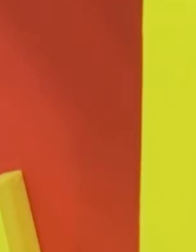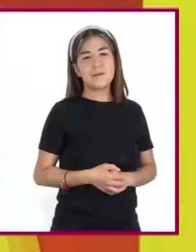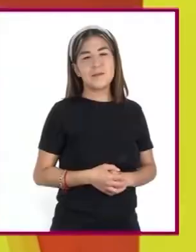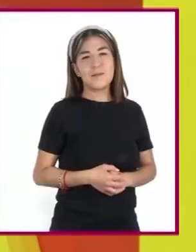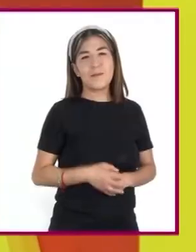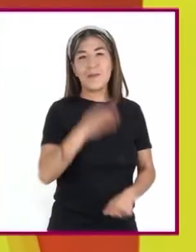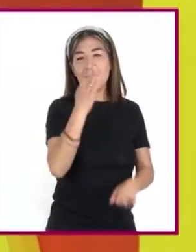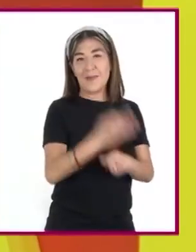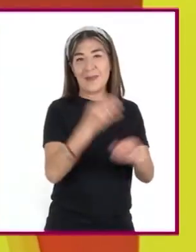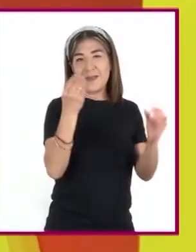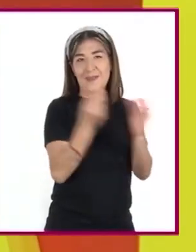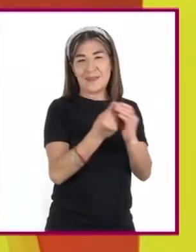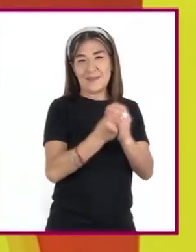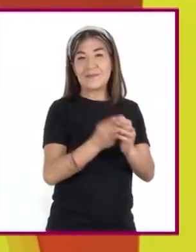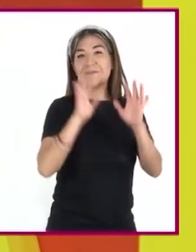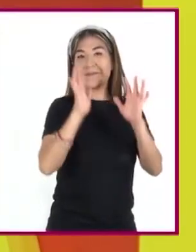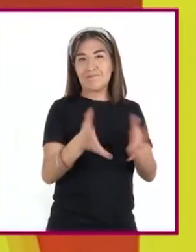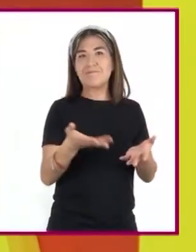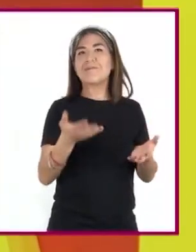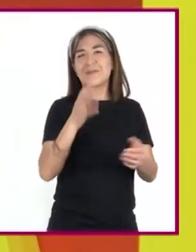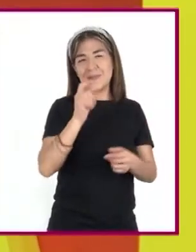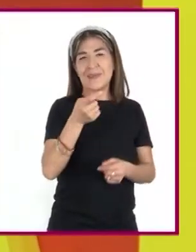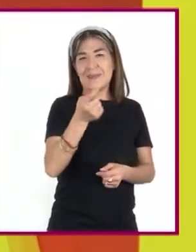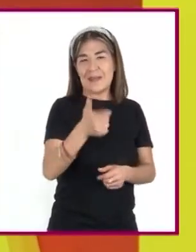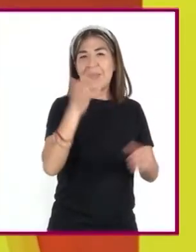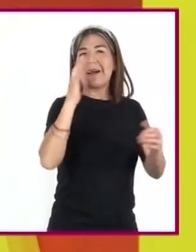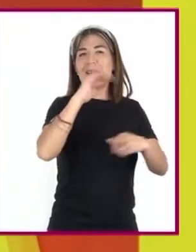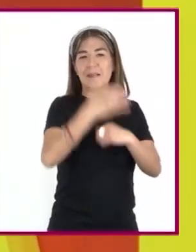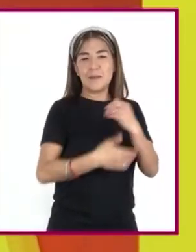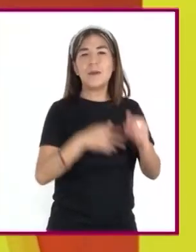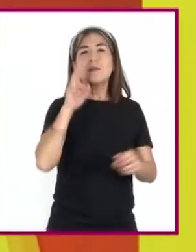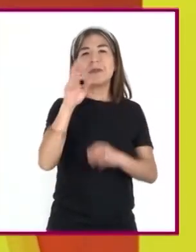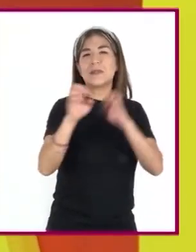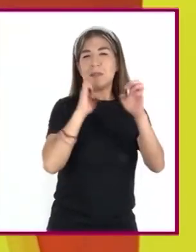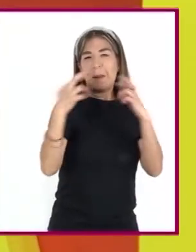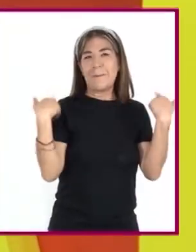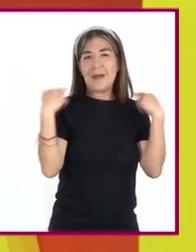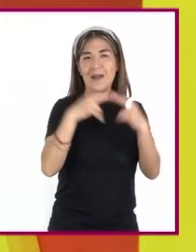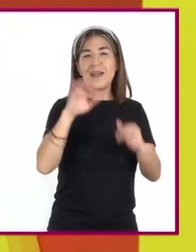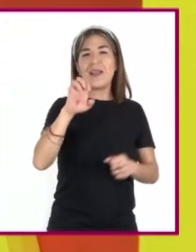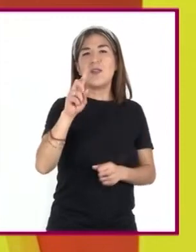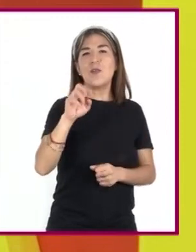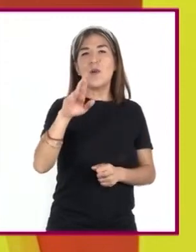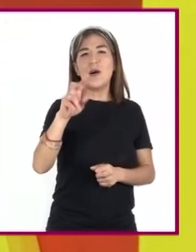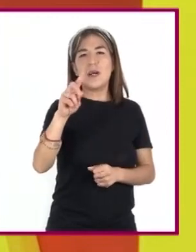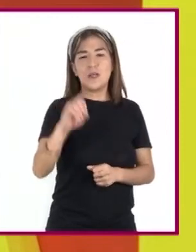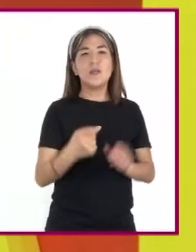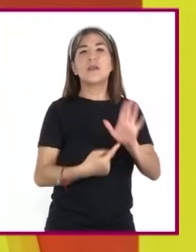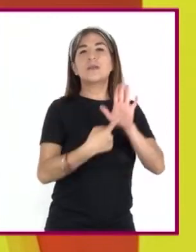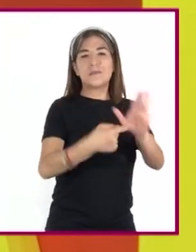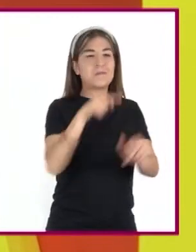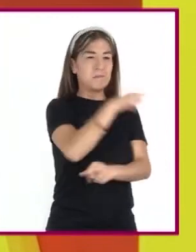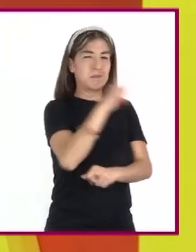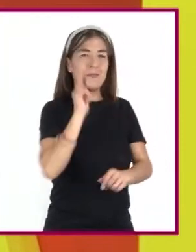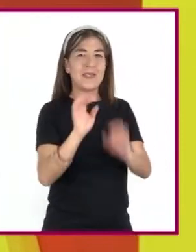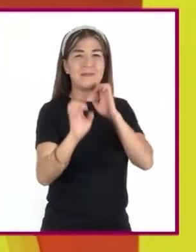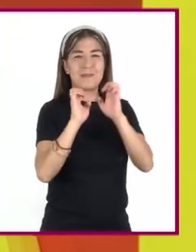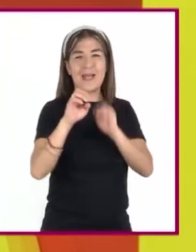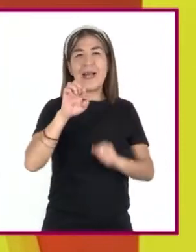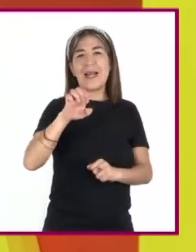Para cerrar esta sesión con broche de oro, veamos la entrevista del maestro Eduardo Bustos Valenzuela, presentada por la maestra